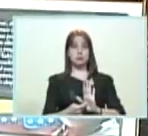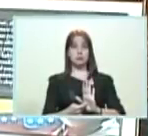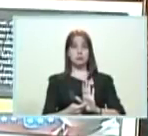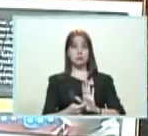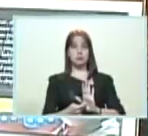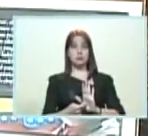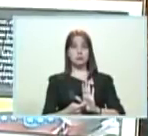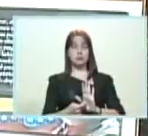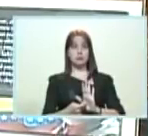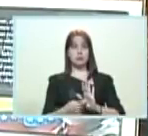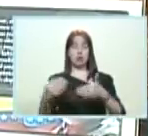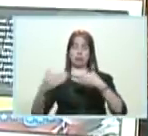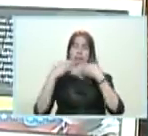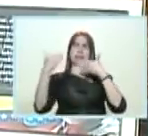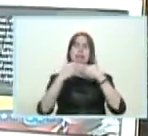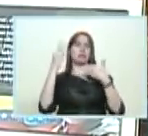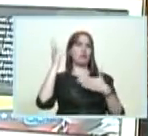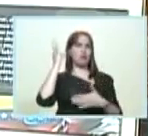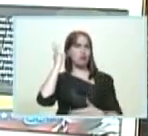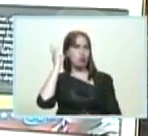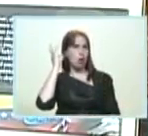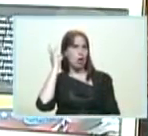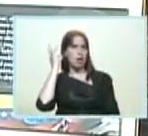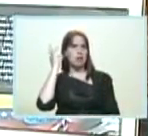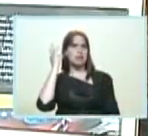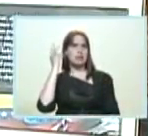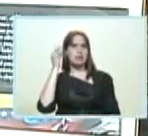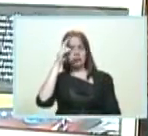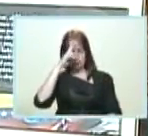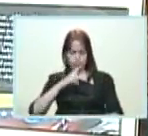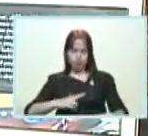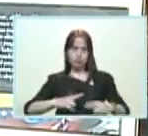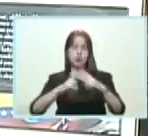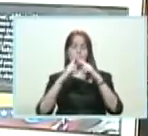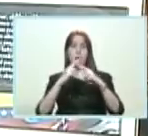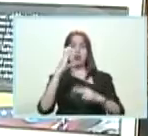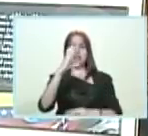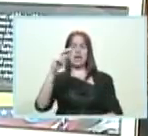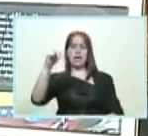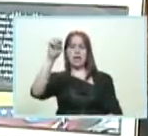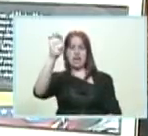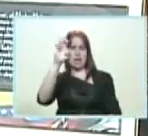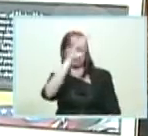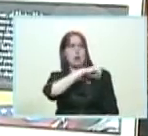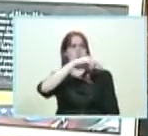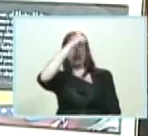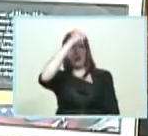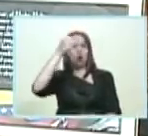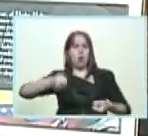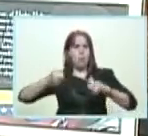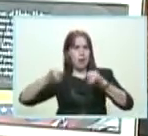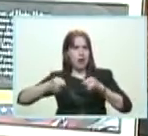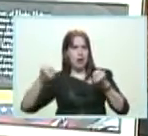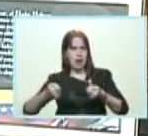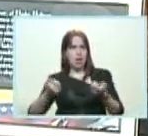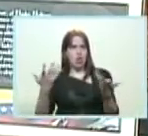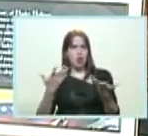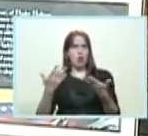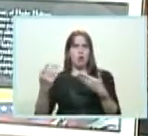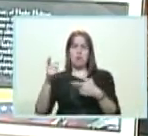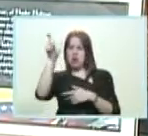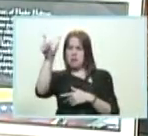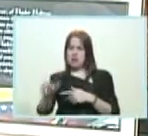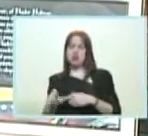Desde el acoso a una mujer honesta, humilde y sincera, como la rectora Socorro Hernández, en un automercado por parte de una